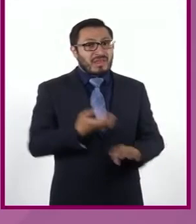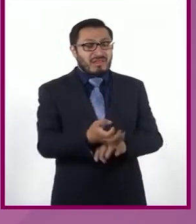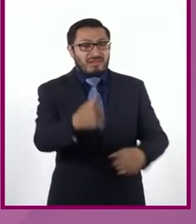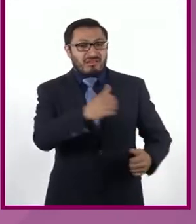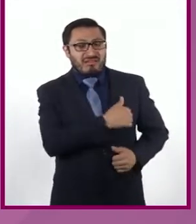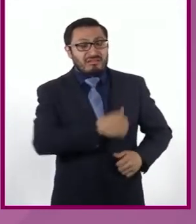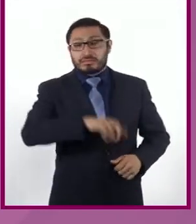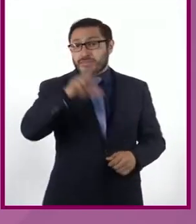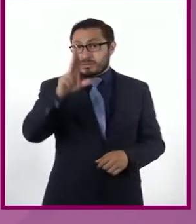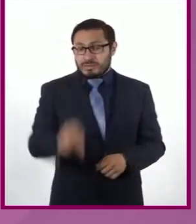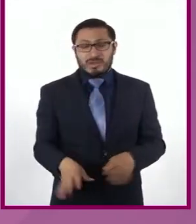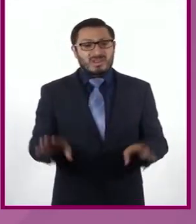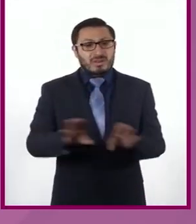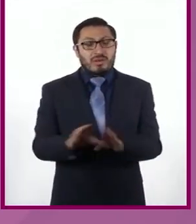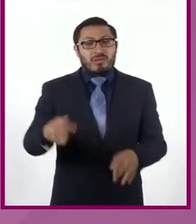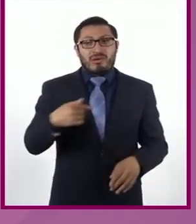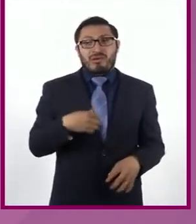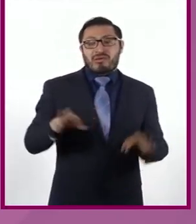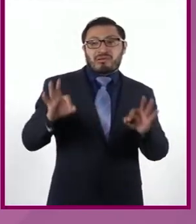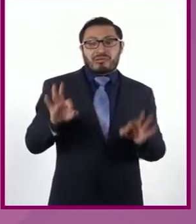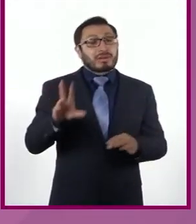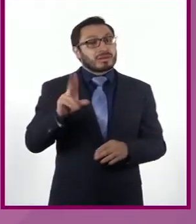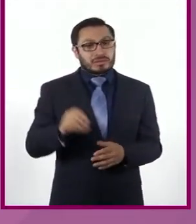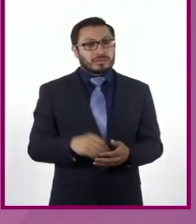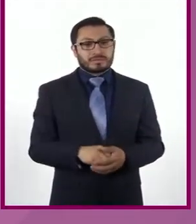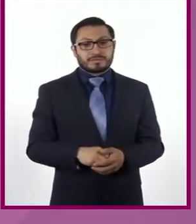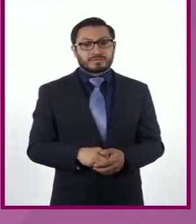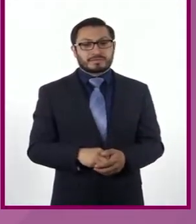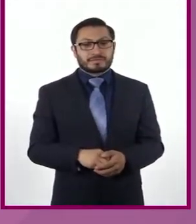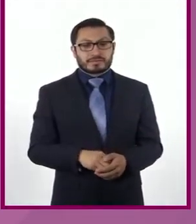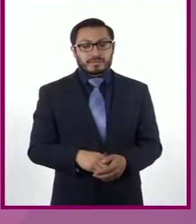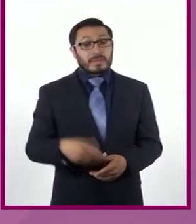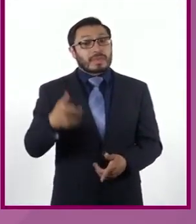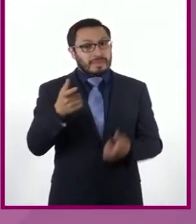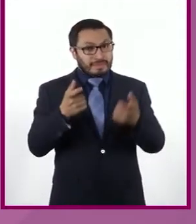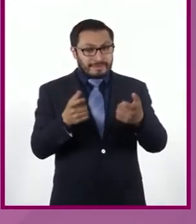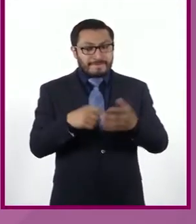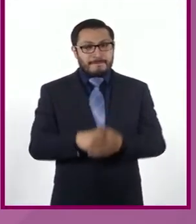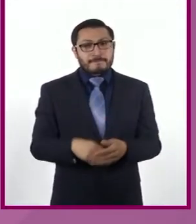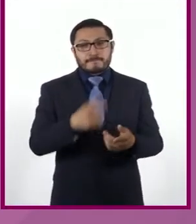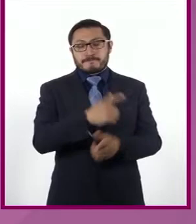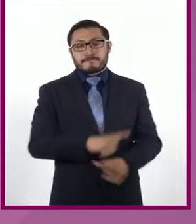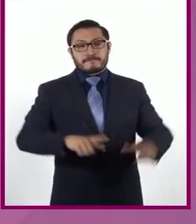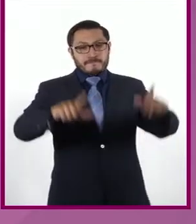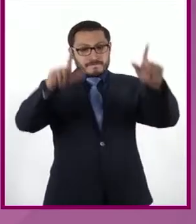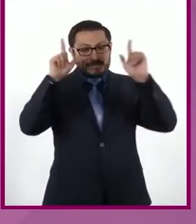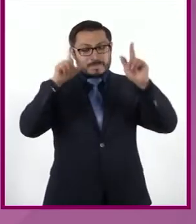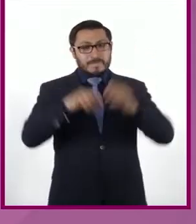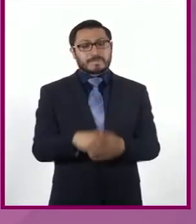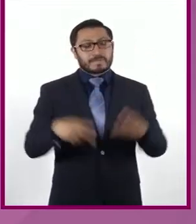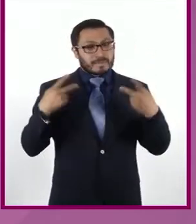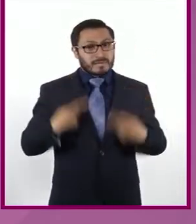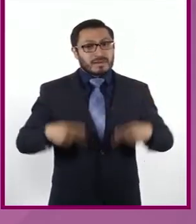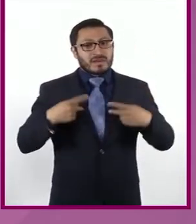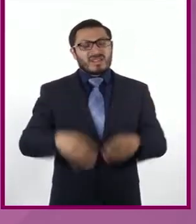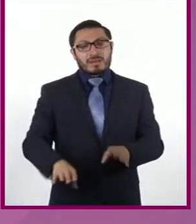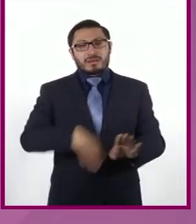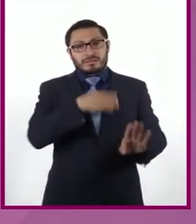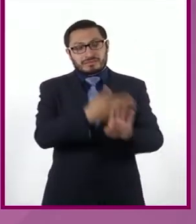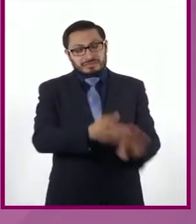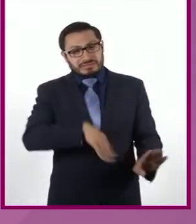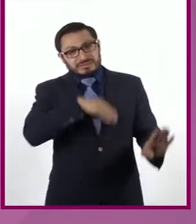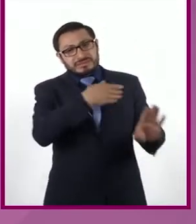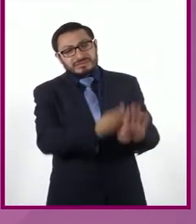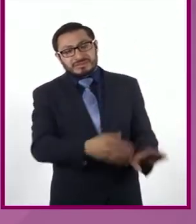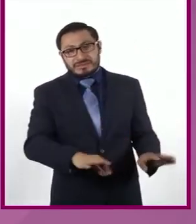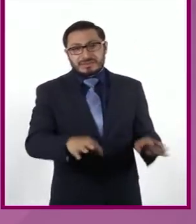ejercida con arbitrariedad e impunidad. En cuanto a la economía, los liberales han luchado contra los monopolios y